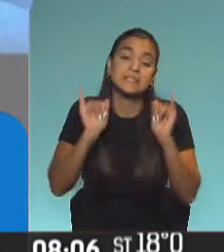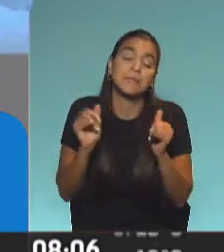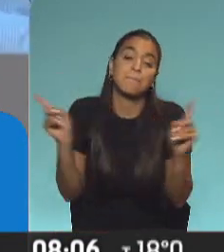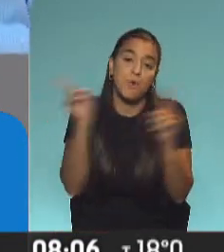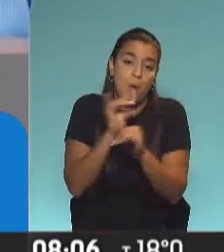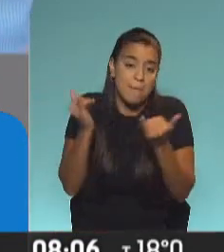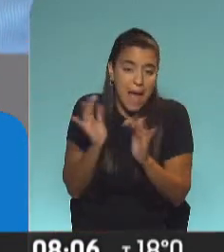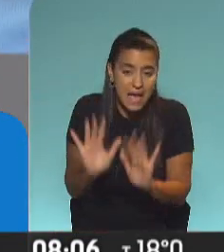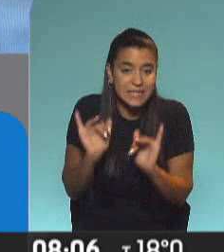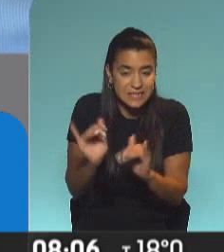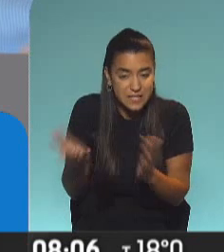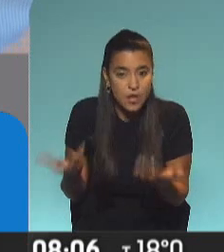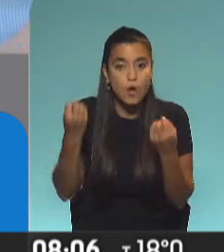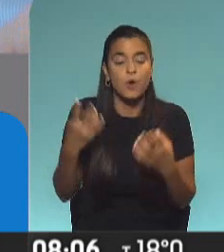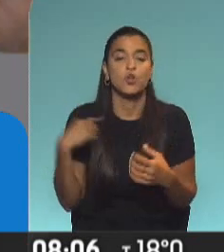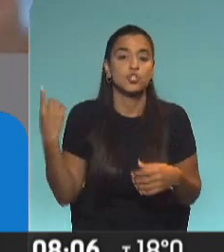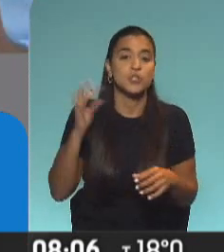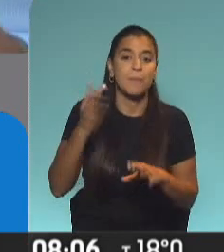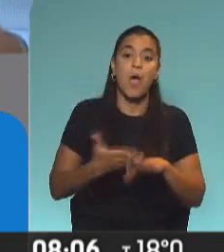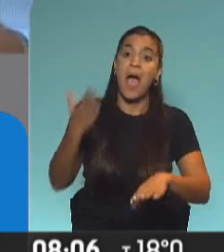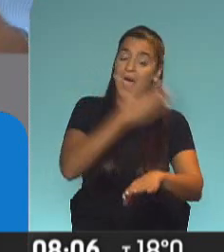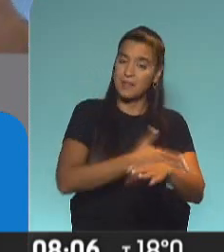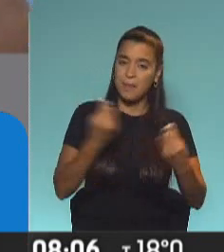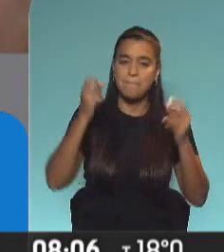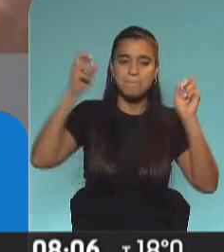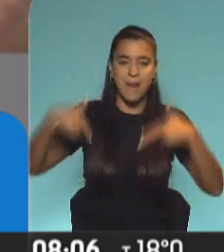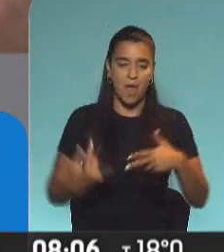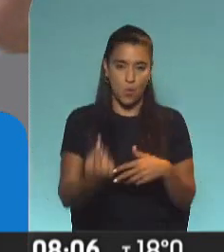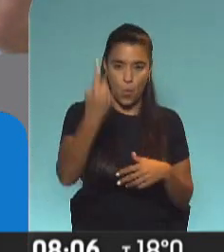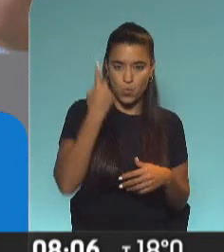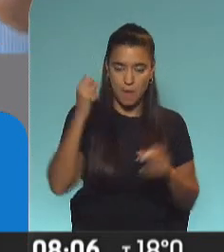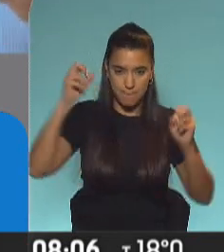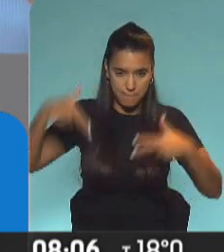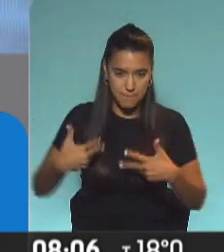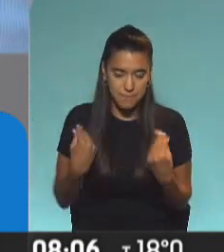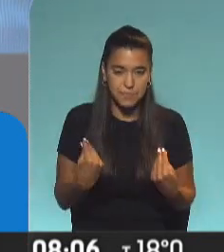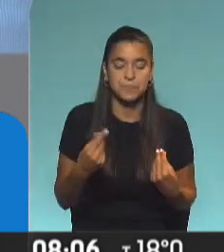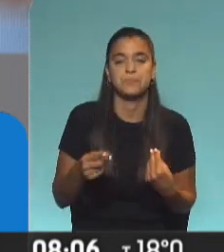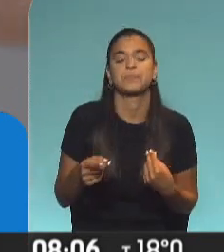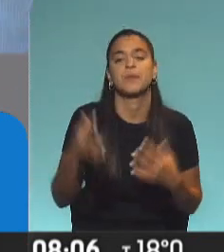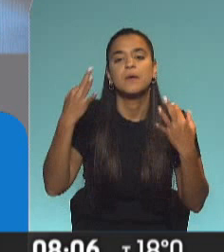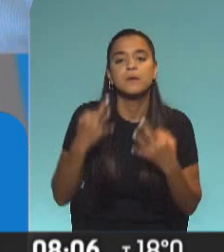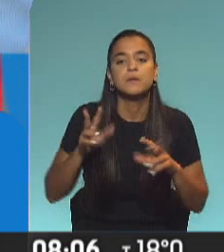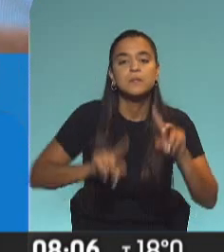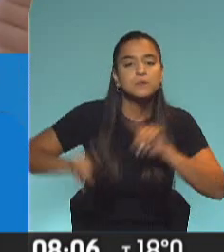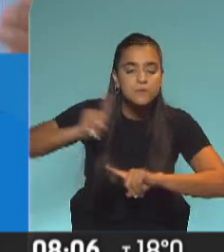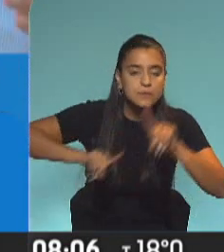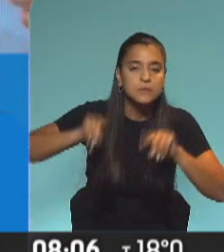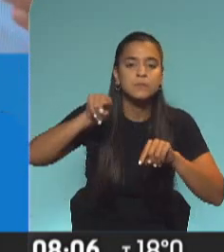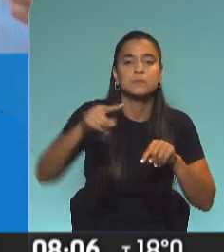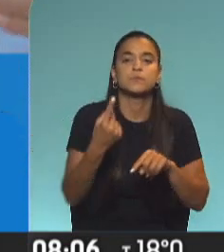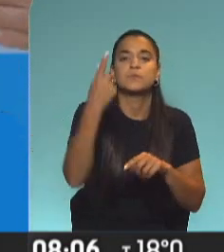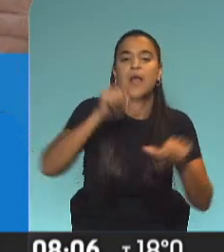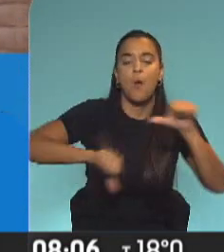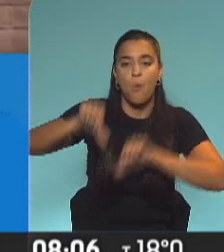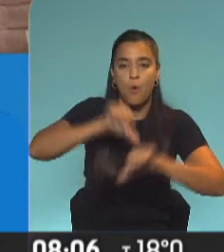tener en consideración porque lo sabemos desde antes que una de las estrategias, fundamentalmente la que está comandada o llevada adelante por uno de los